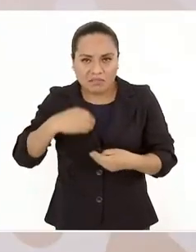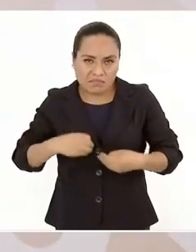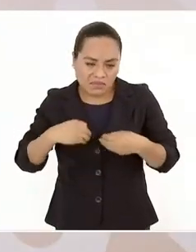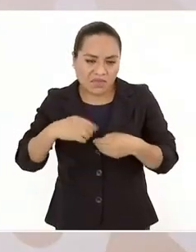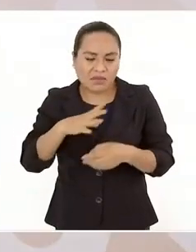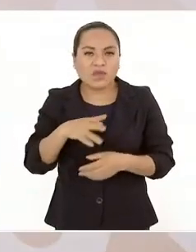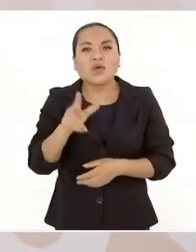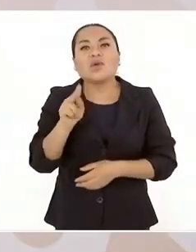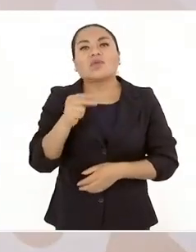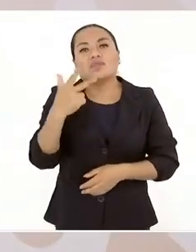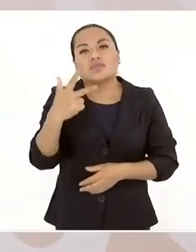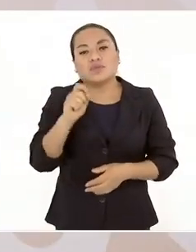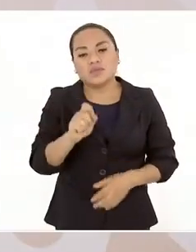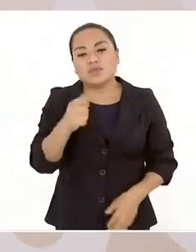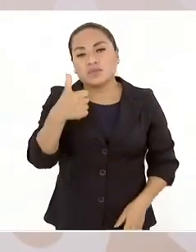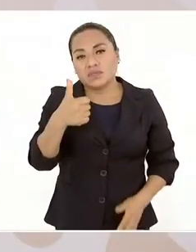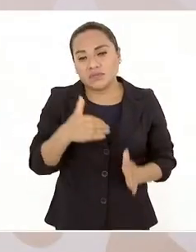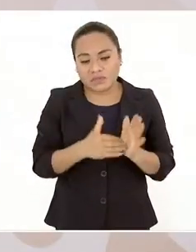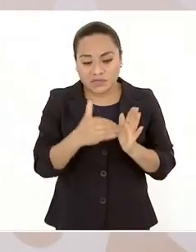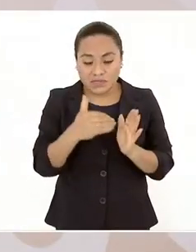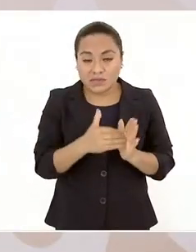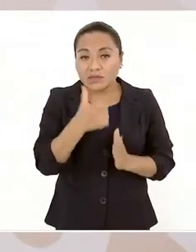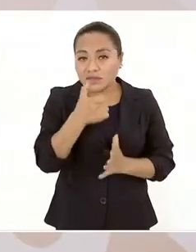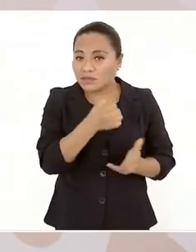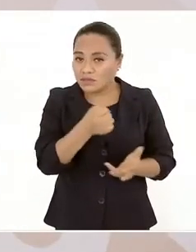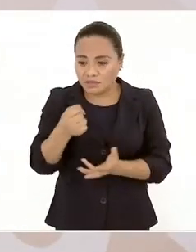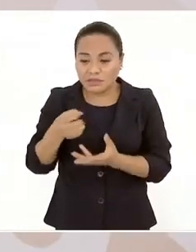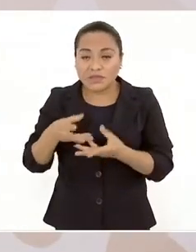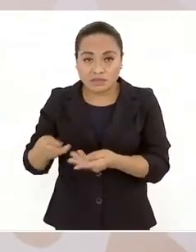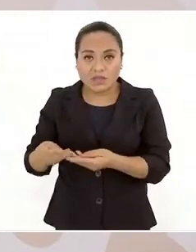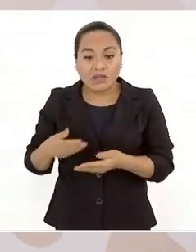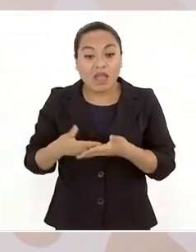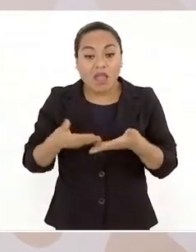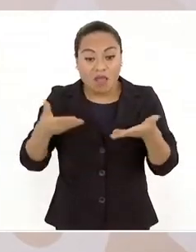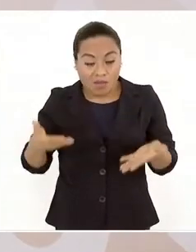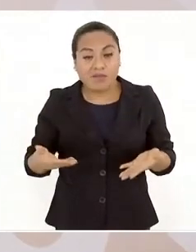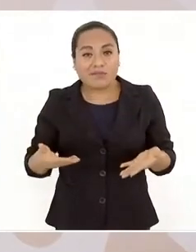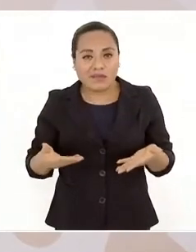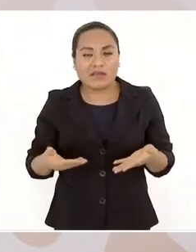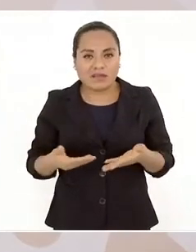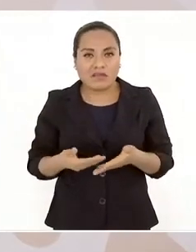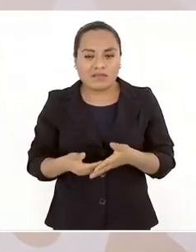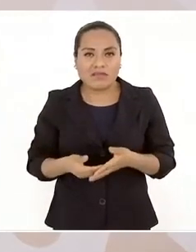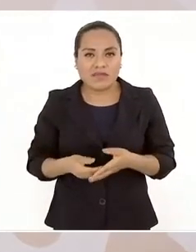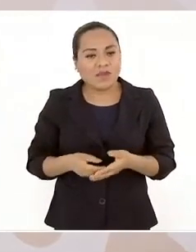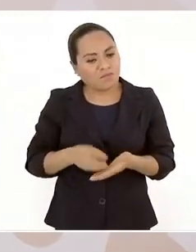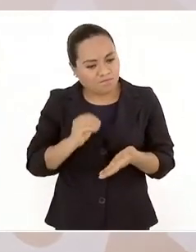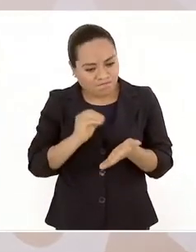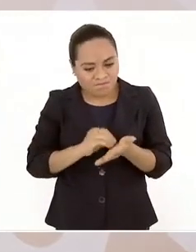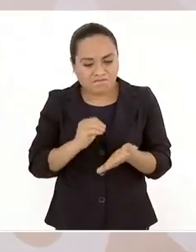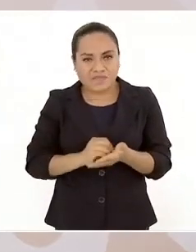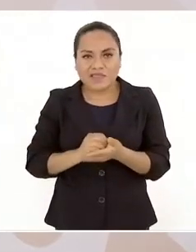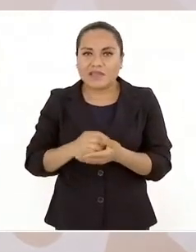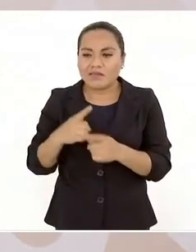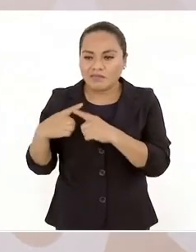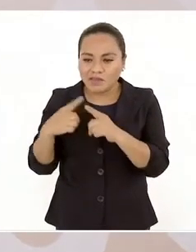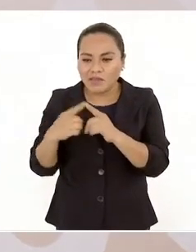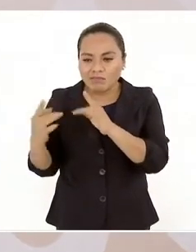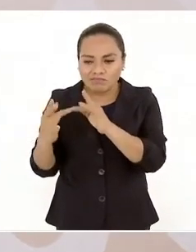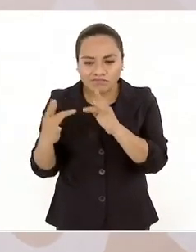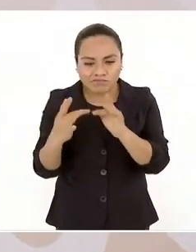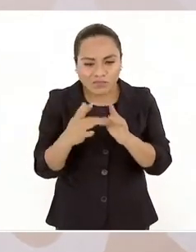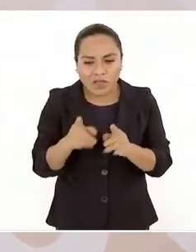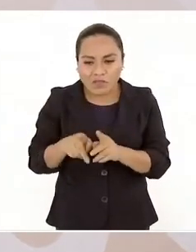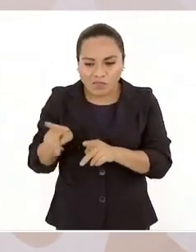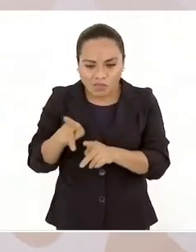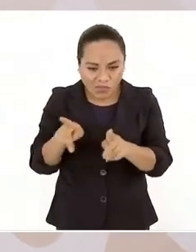inversión de 88.6 millones de pesos, y digo hasta ahora porque todavía estamos platicando con algunas localidades